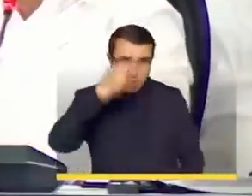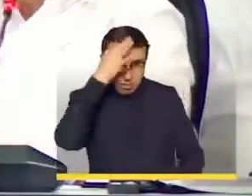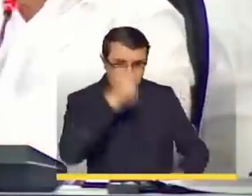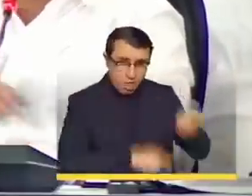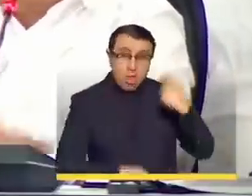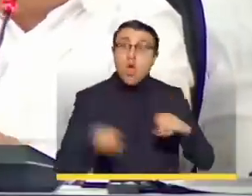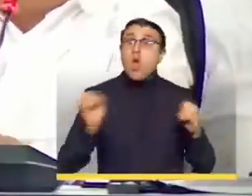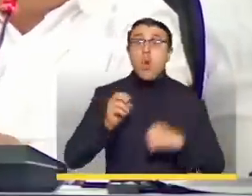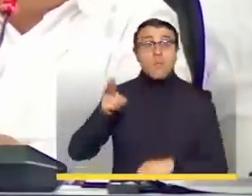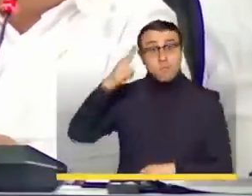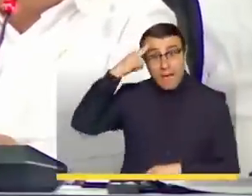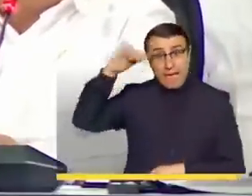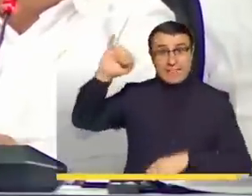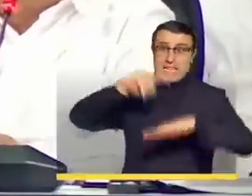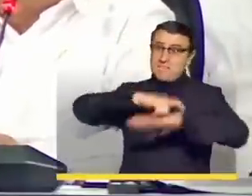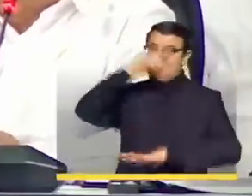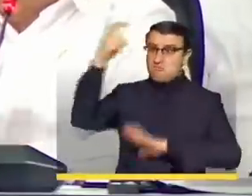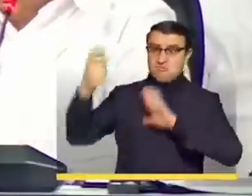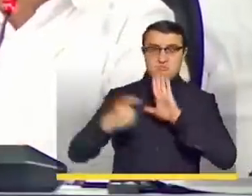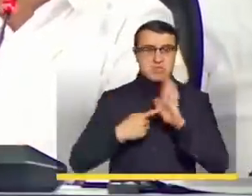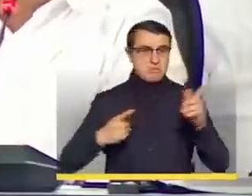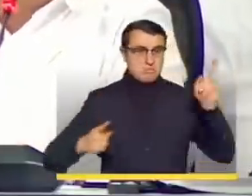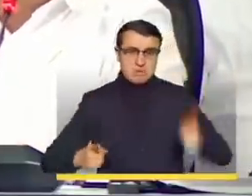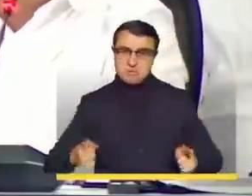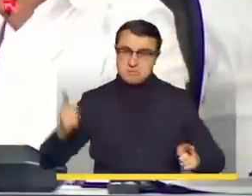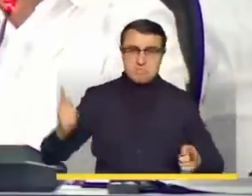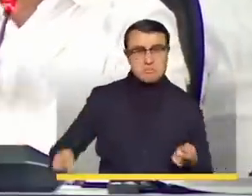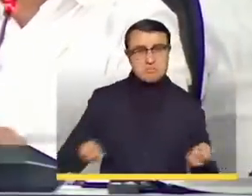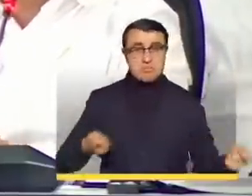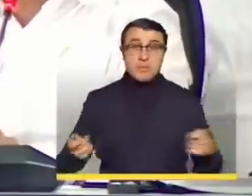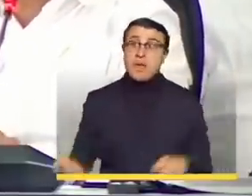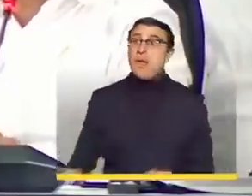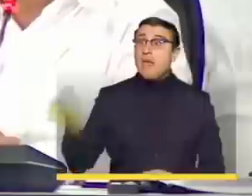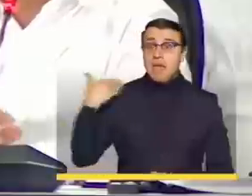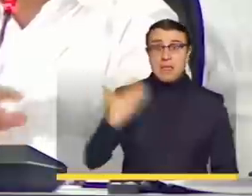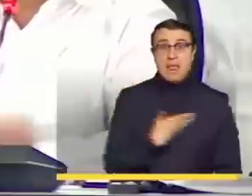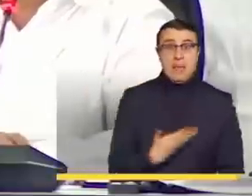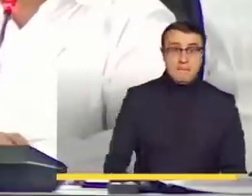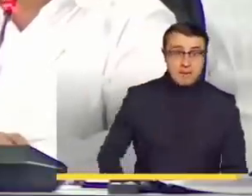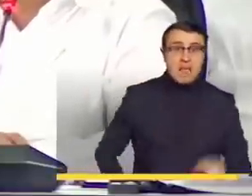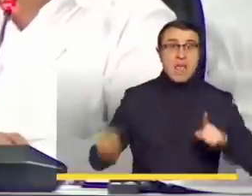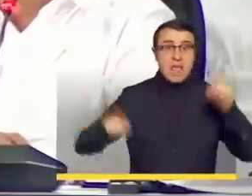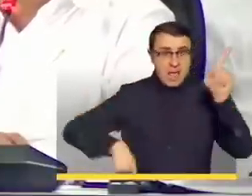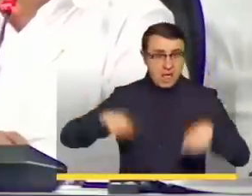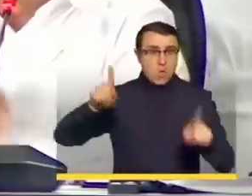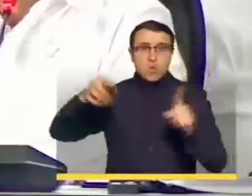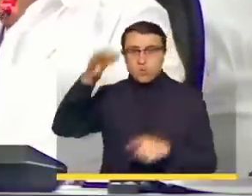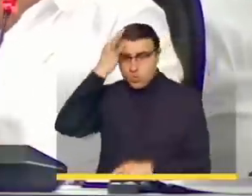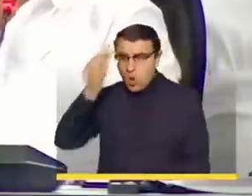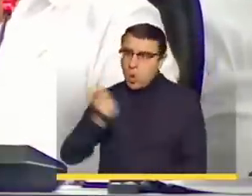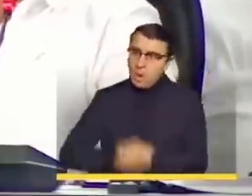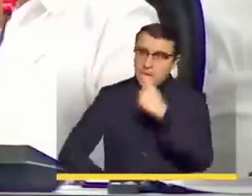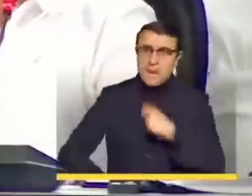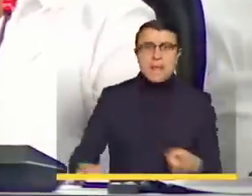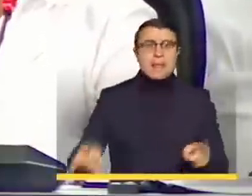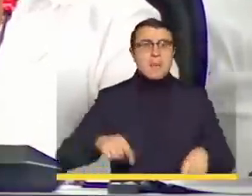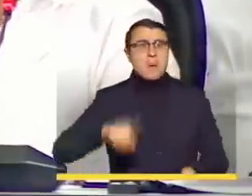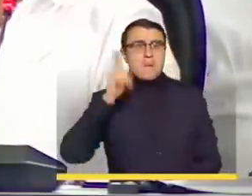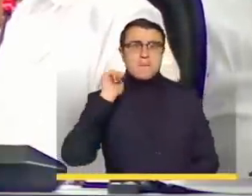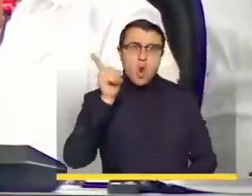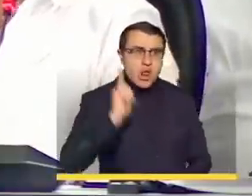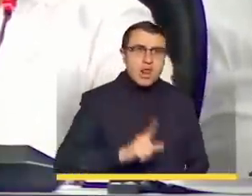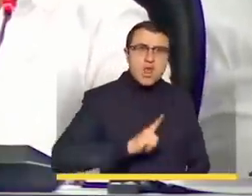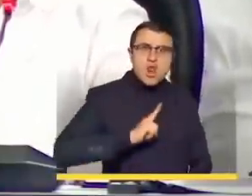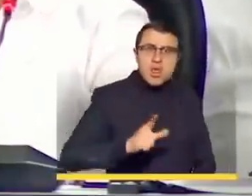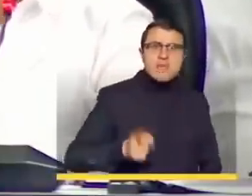Haití, que está todo ya bajo ese control. Y hemos tenido presidentes que son narcotraficantes y políticos y